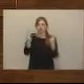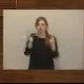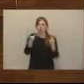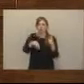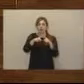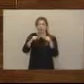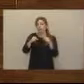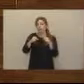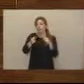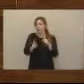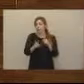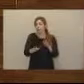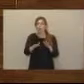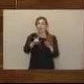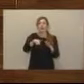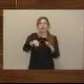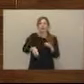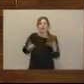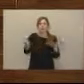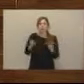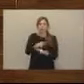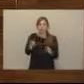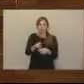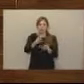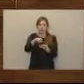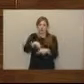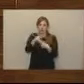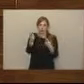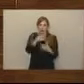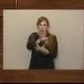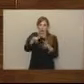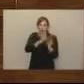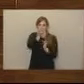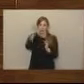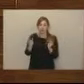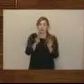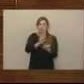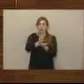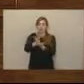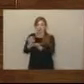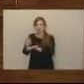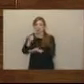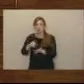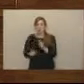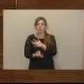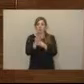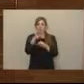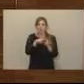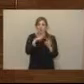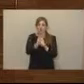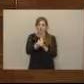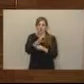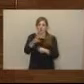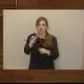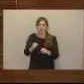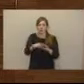públicos en plena crisis. Y no solo no se despidieron, sino que se crearon puestos de trabajo. En el ERA, entre transformaciones y plazas de nueva